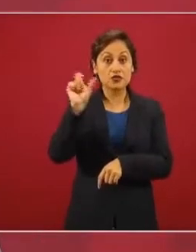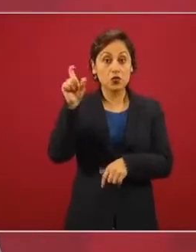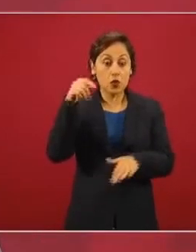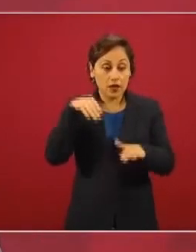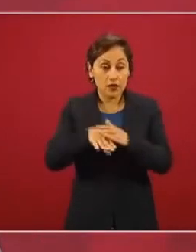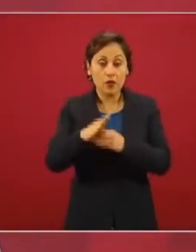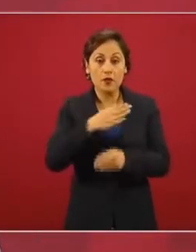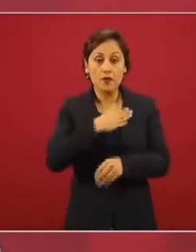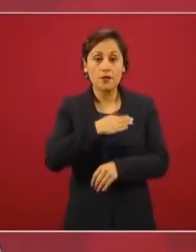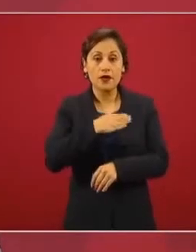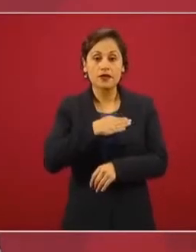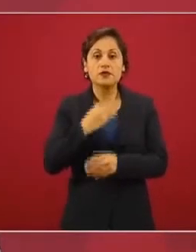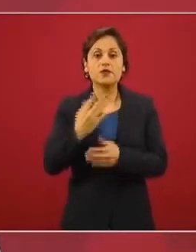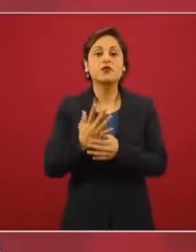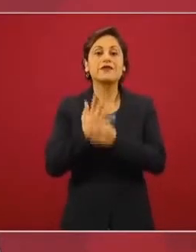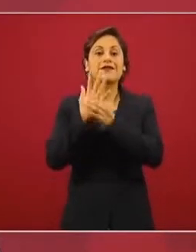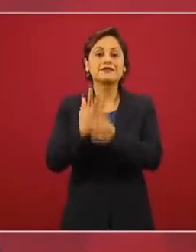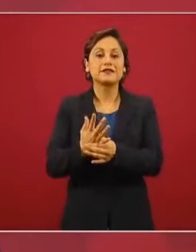decían: voy al Juárez,